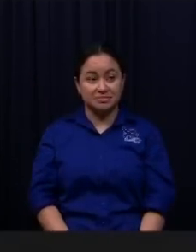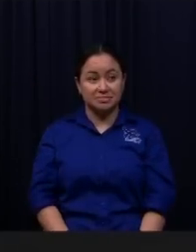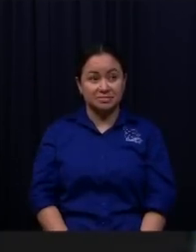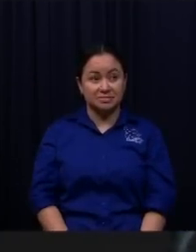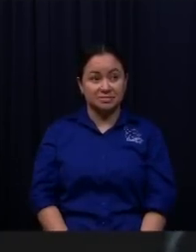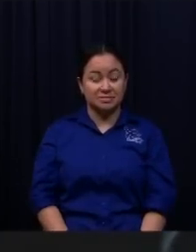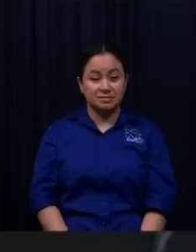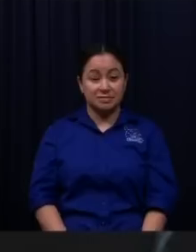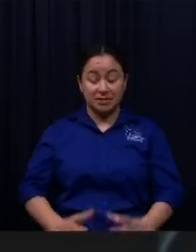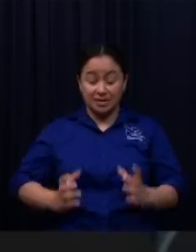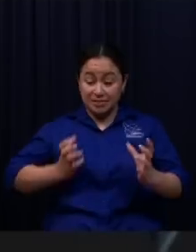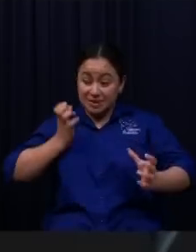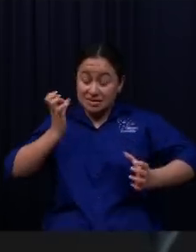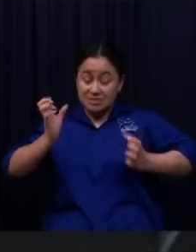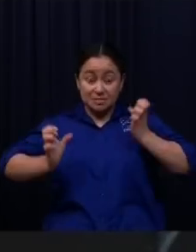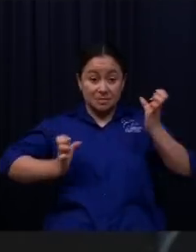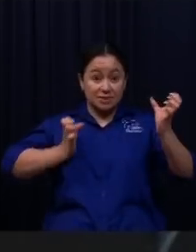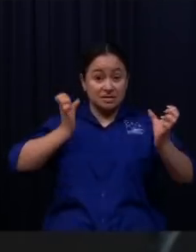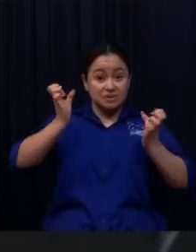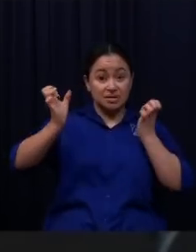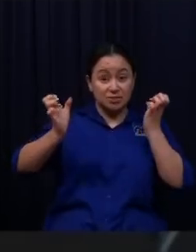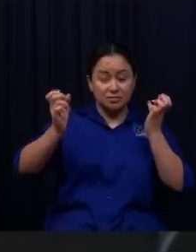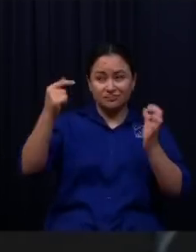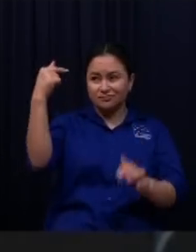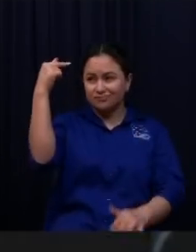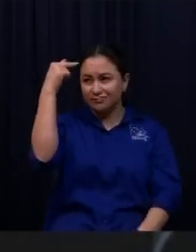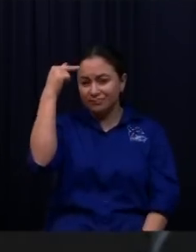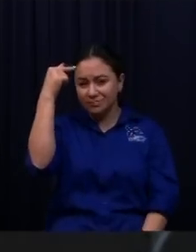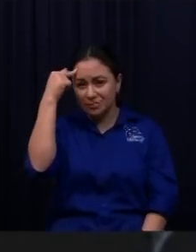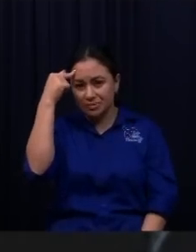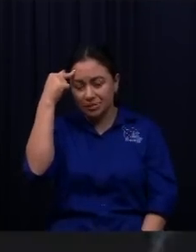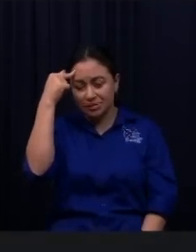libre expresión del pensamiento, libertad de expresión.